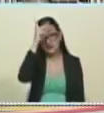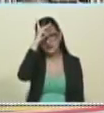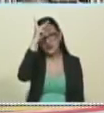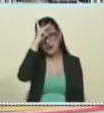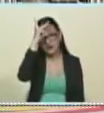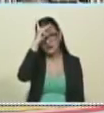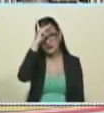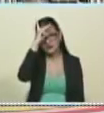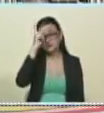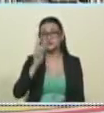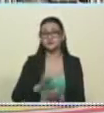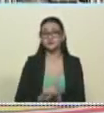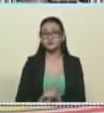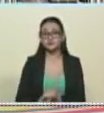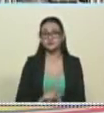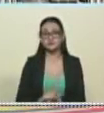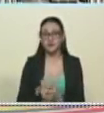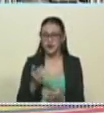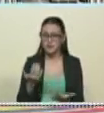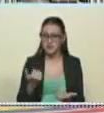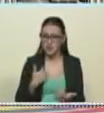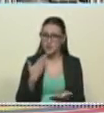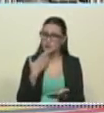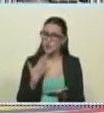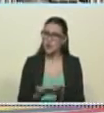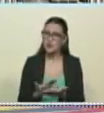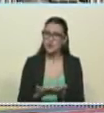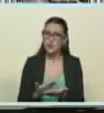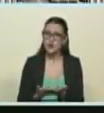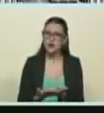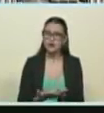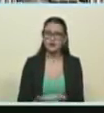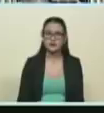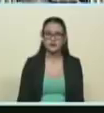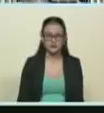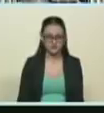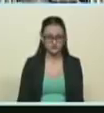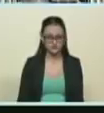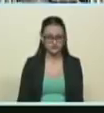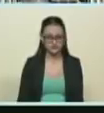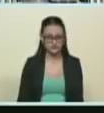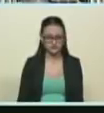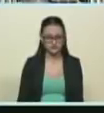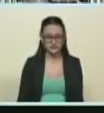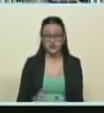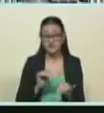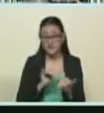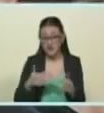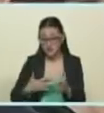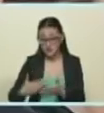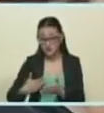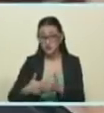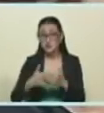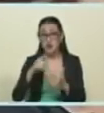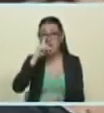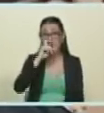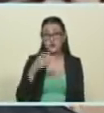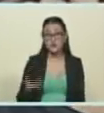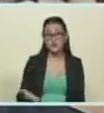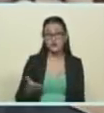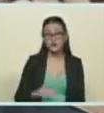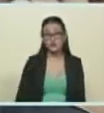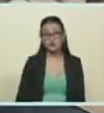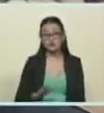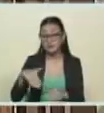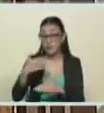secretario Guy, una propuesta con vistas a finalización de este año. Después